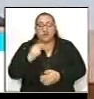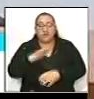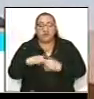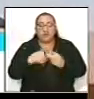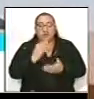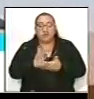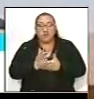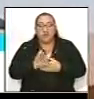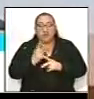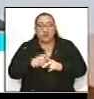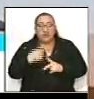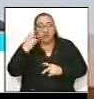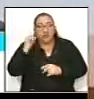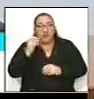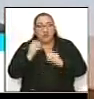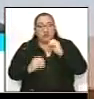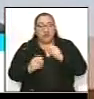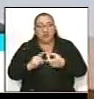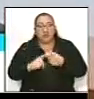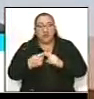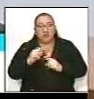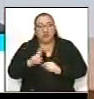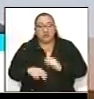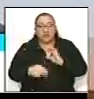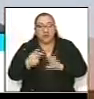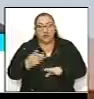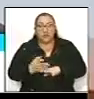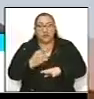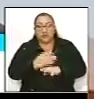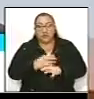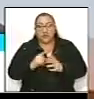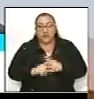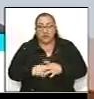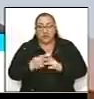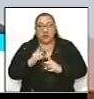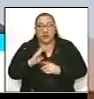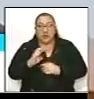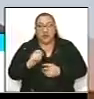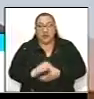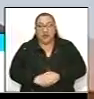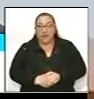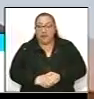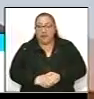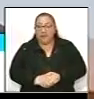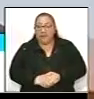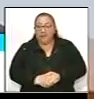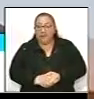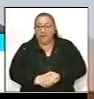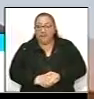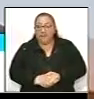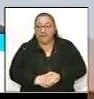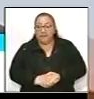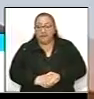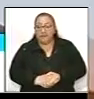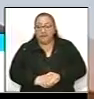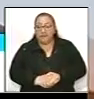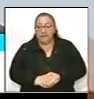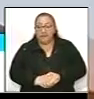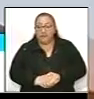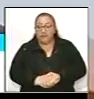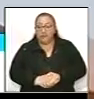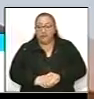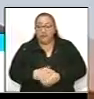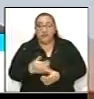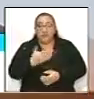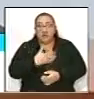las alternativas de solución desde el 2012, que comenzó la beca Repared. Bueno, Ya la presidenta,